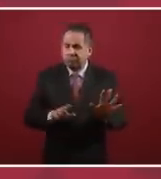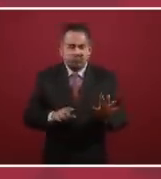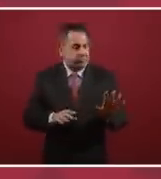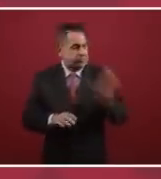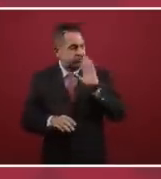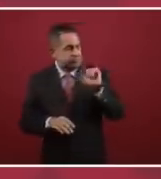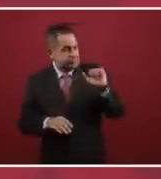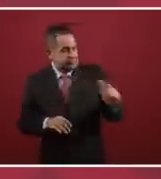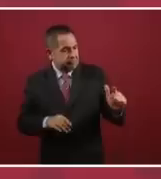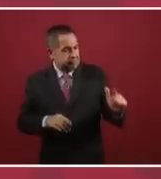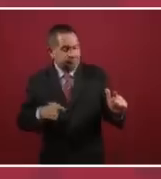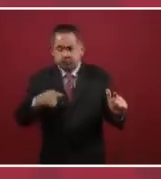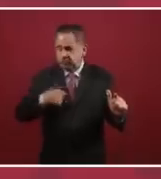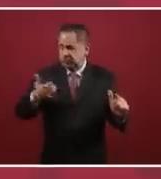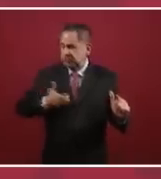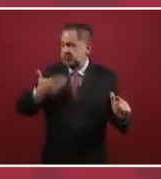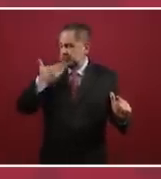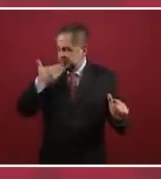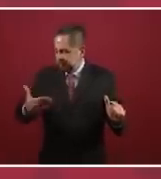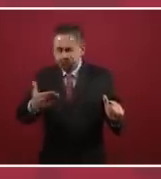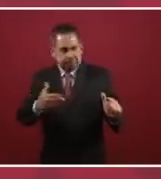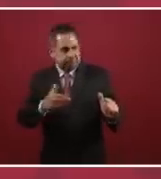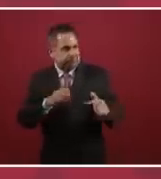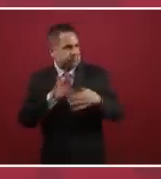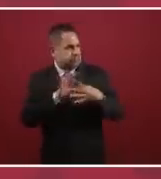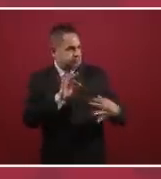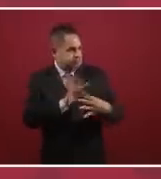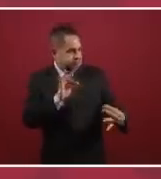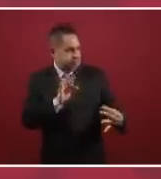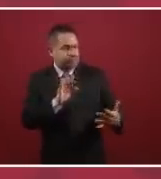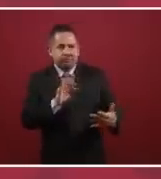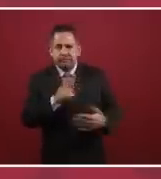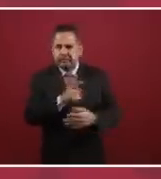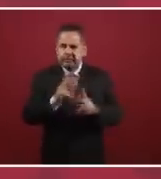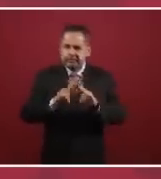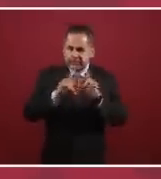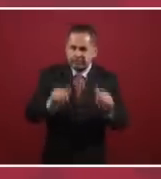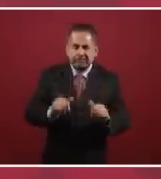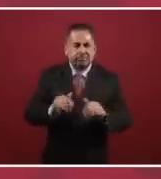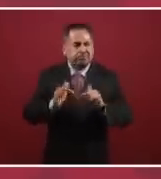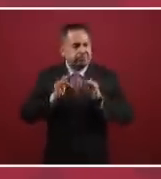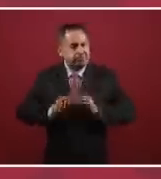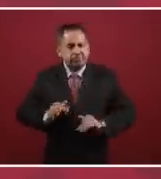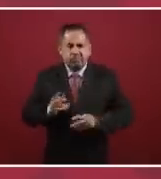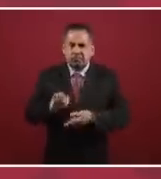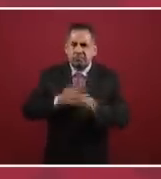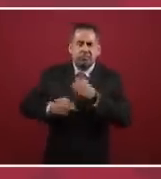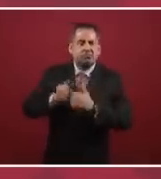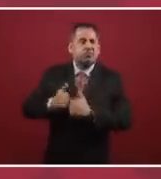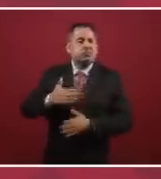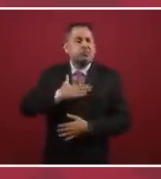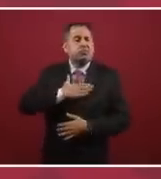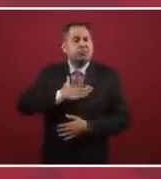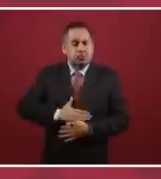enfrenta haciendo el bien. La paz, la tranquilidad son frutos de la justicia.